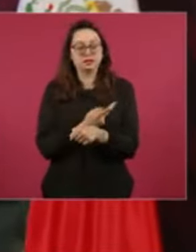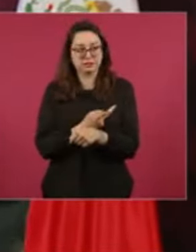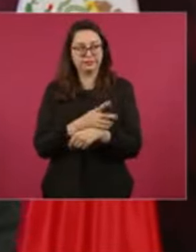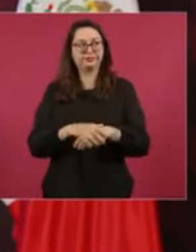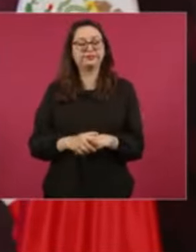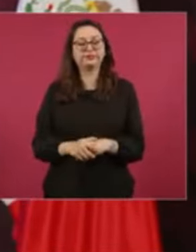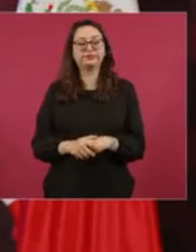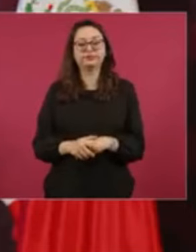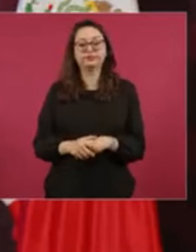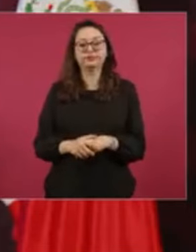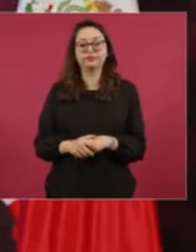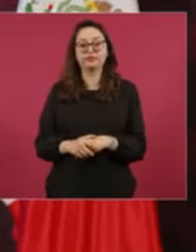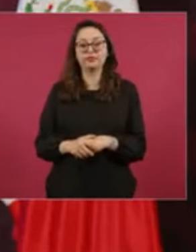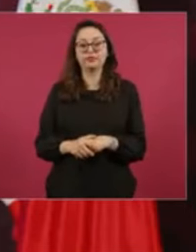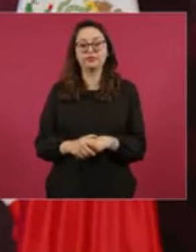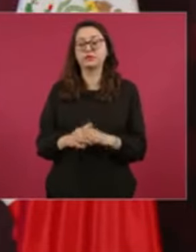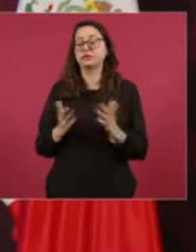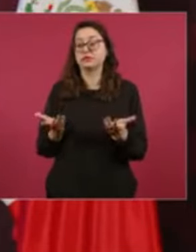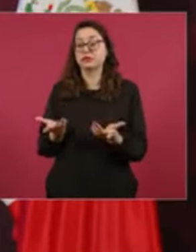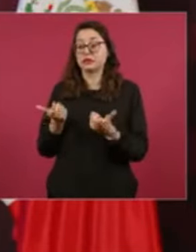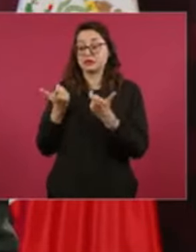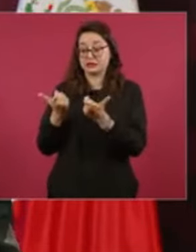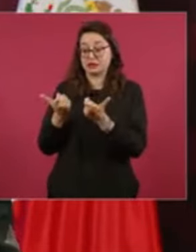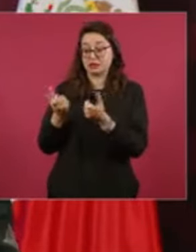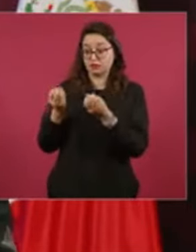bimestrales, y año con año habrá un